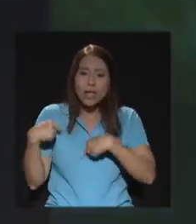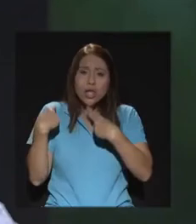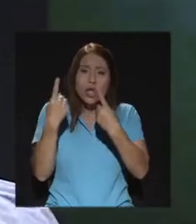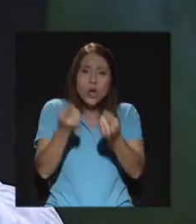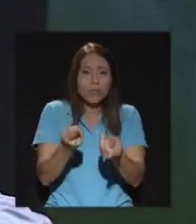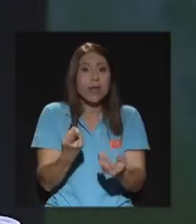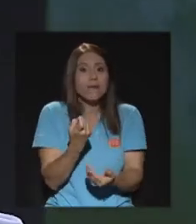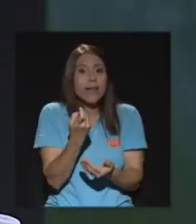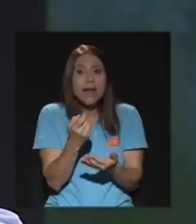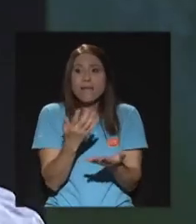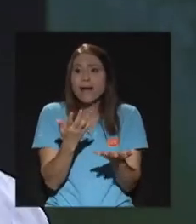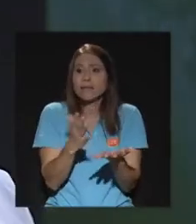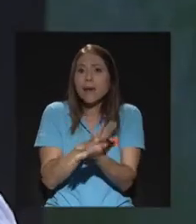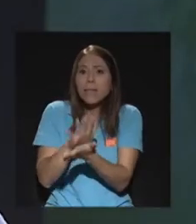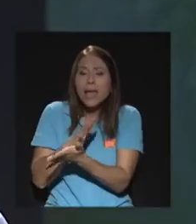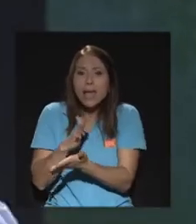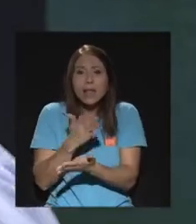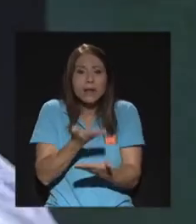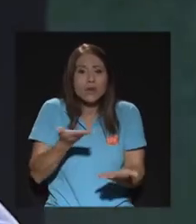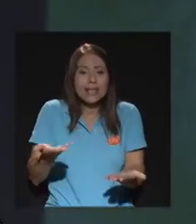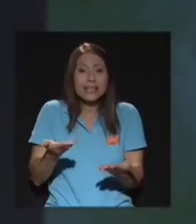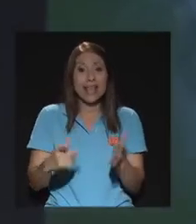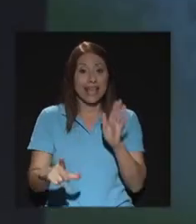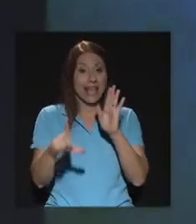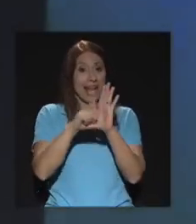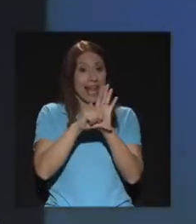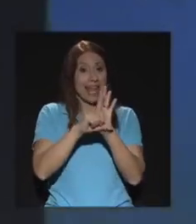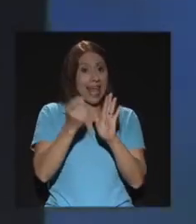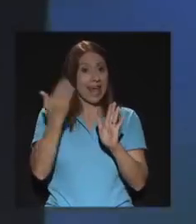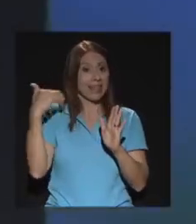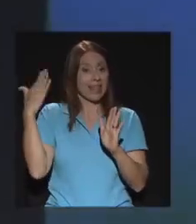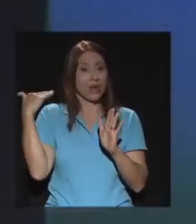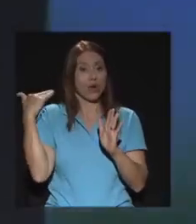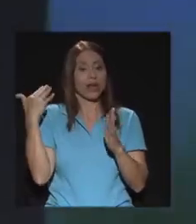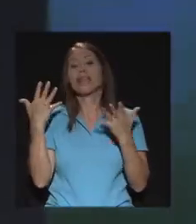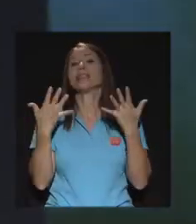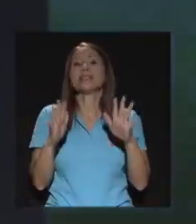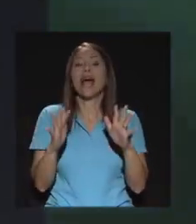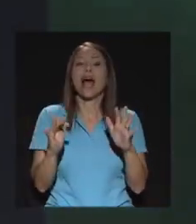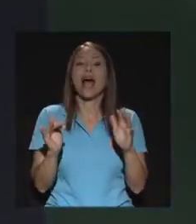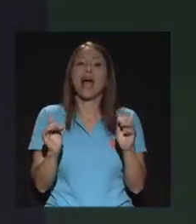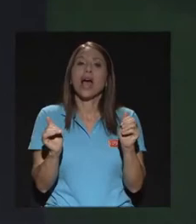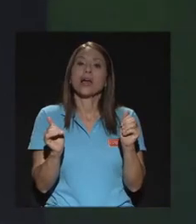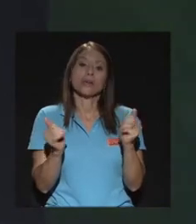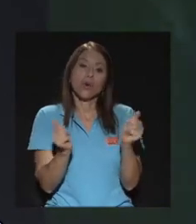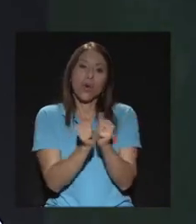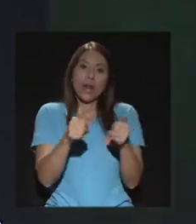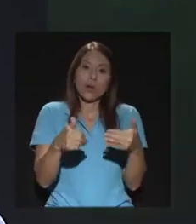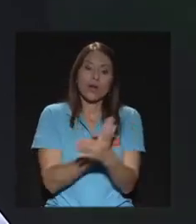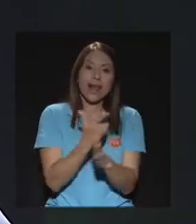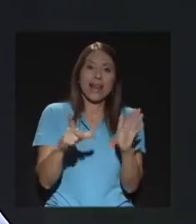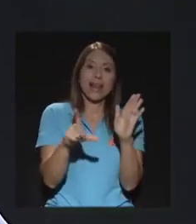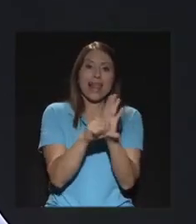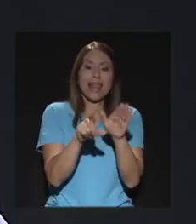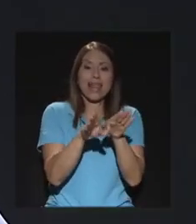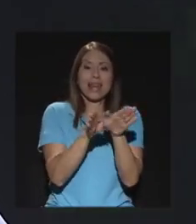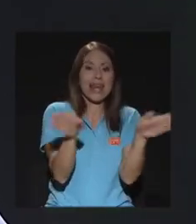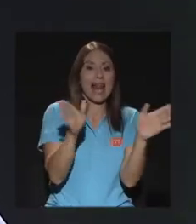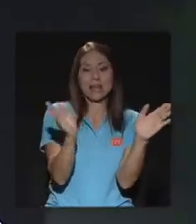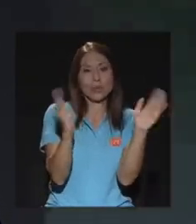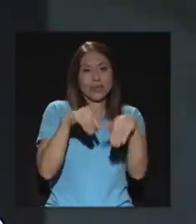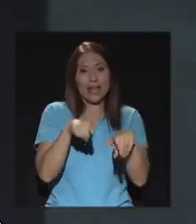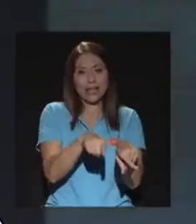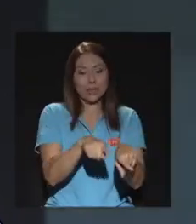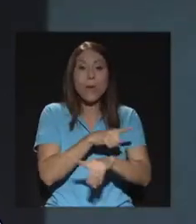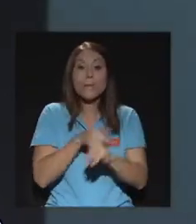donde faltaba... Y la ley anterior, ya no, con la ley general de telecomunicaciones, eso dejó de existir. Si usted aplicaba una frecuencia